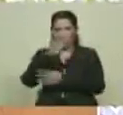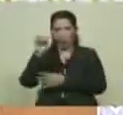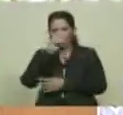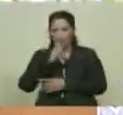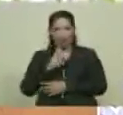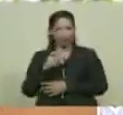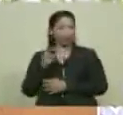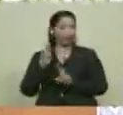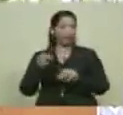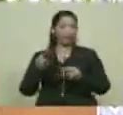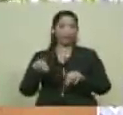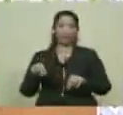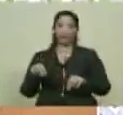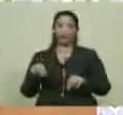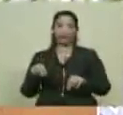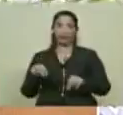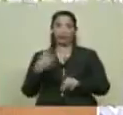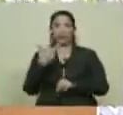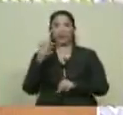30.000